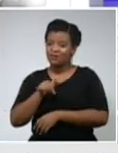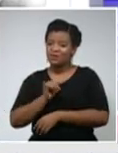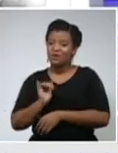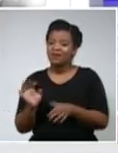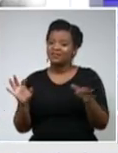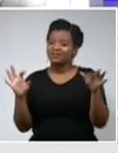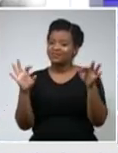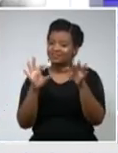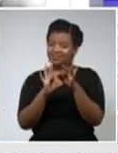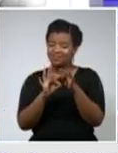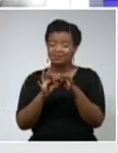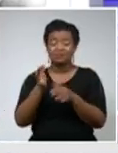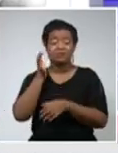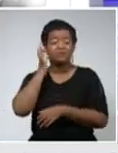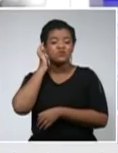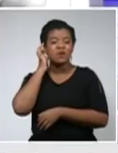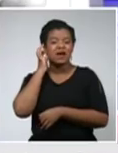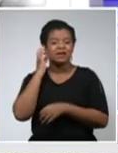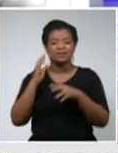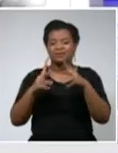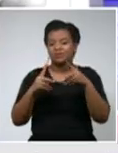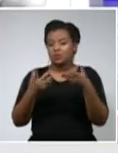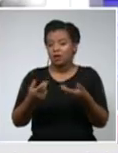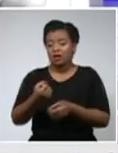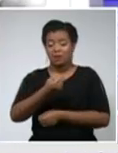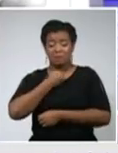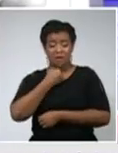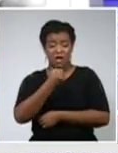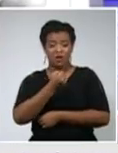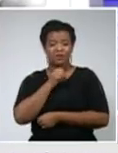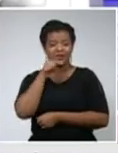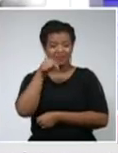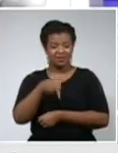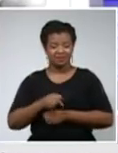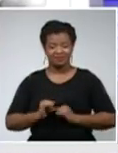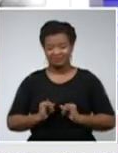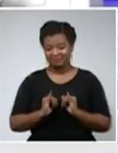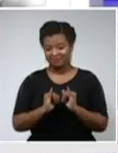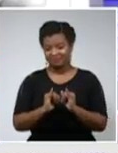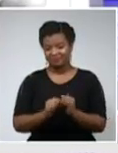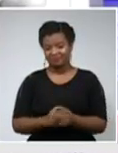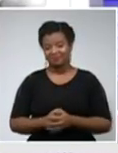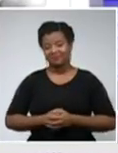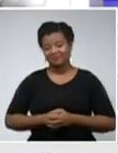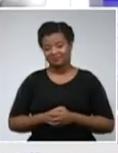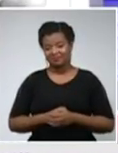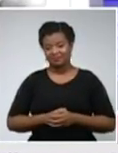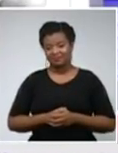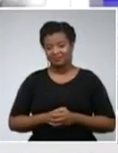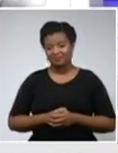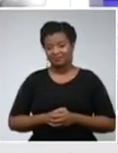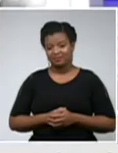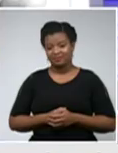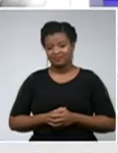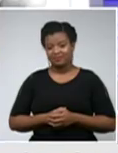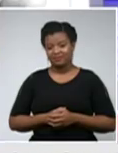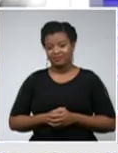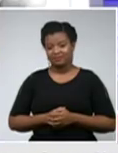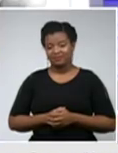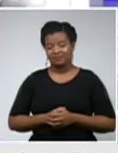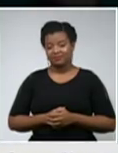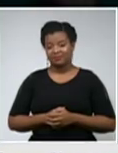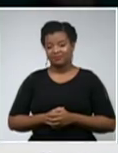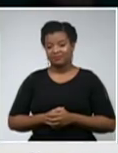entre nuestras mujeres. La periodista Belkis Pérez Cruz nos acerca su testimonio a un año de la pandemia de